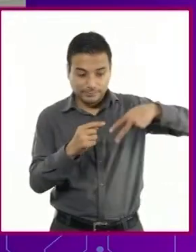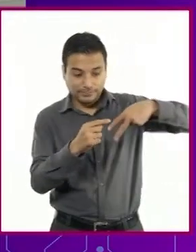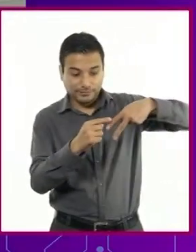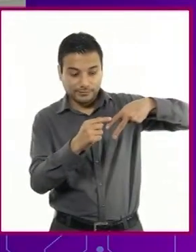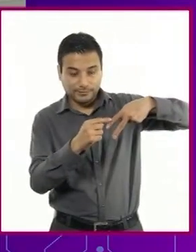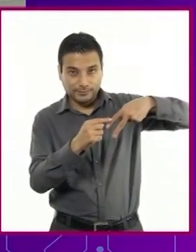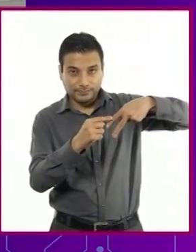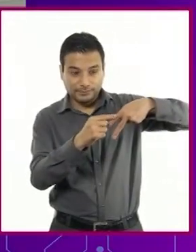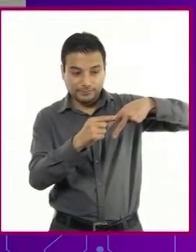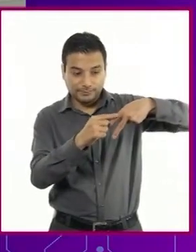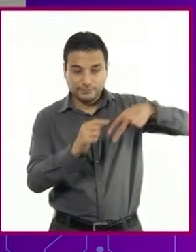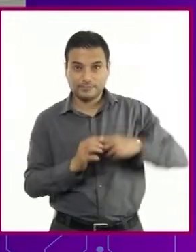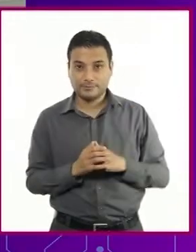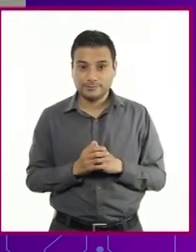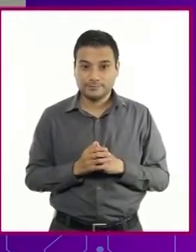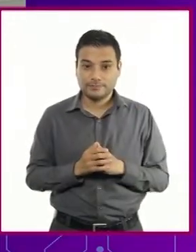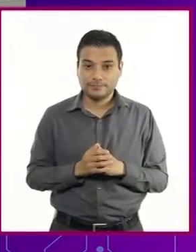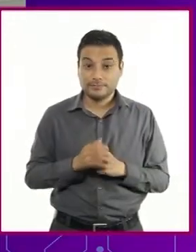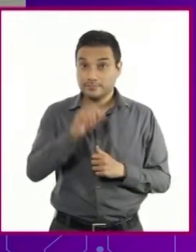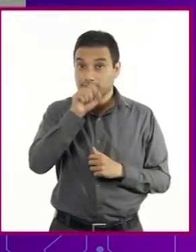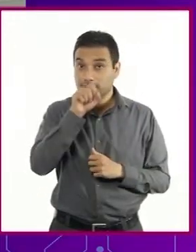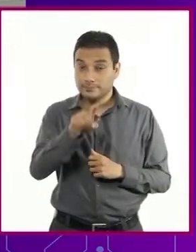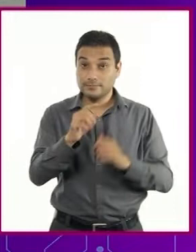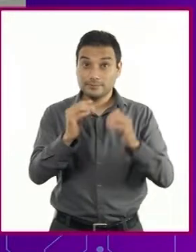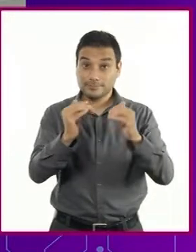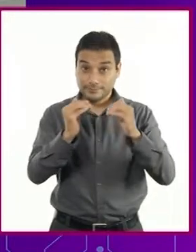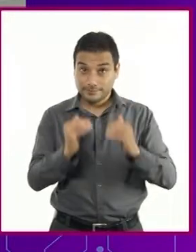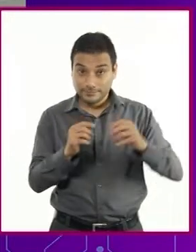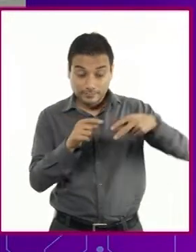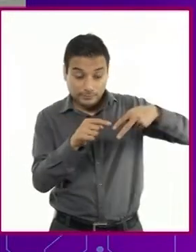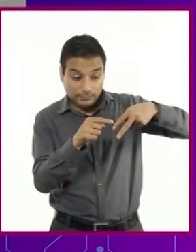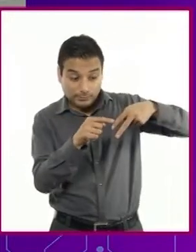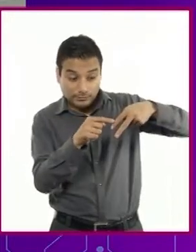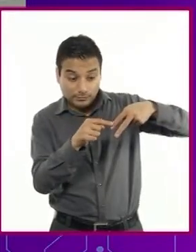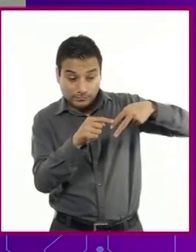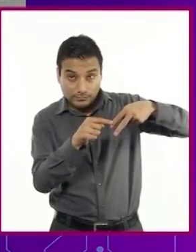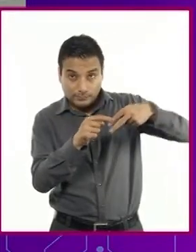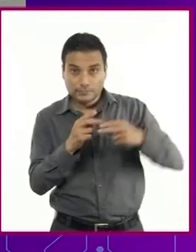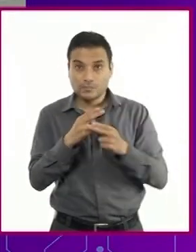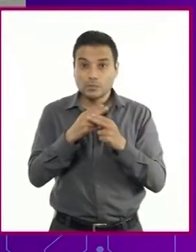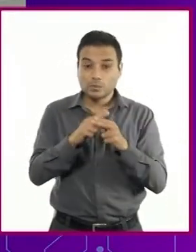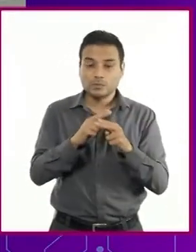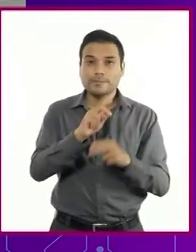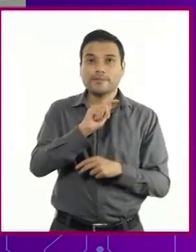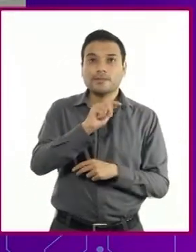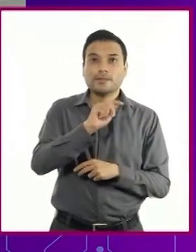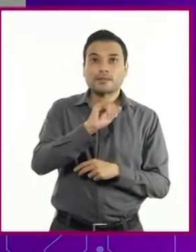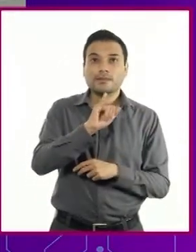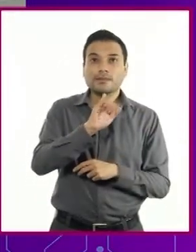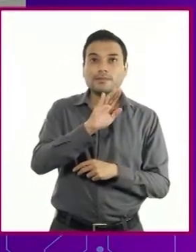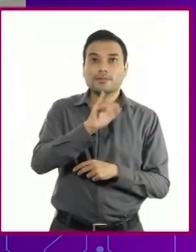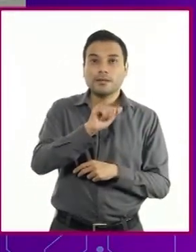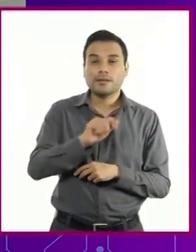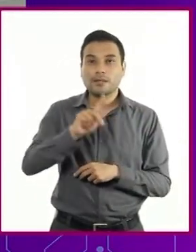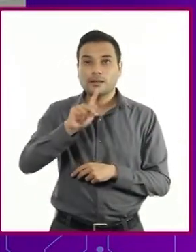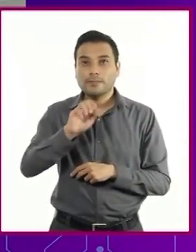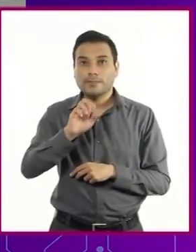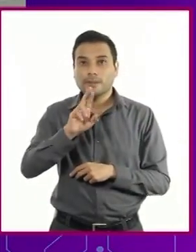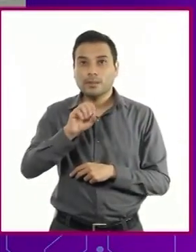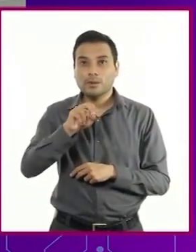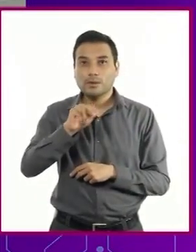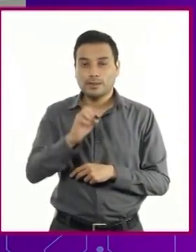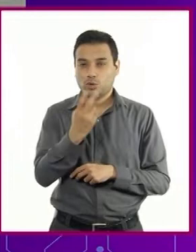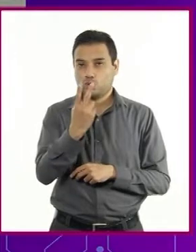último, un poco más abajo, tenemos los huesos tibia y peroné. Vienen en